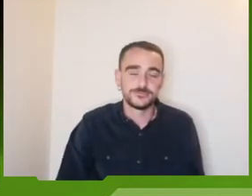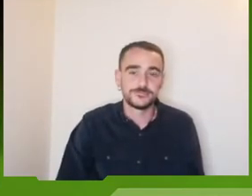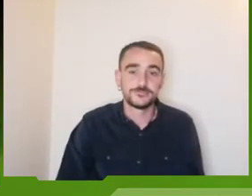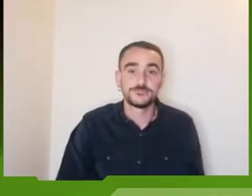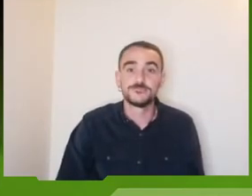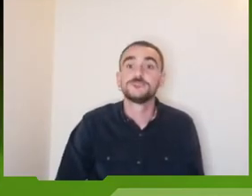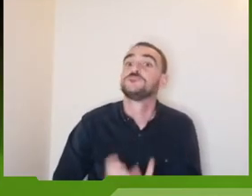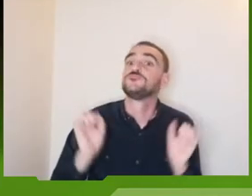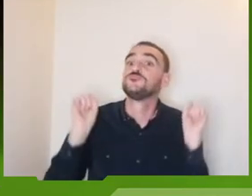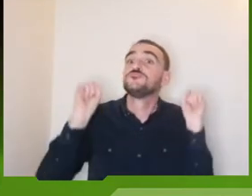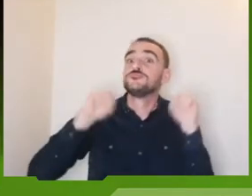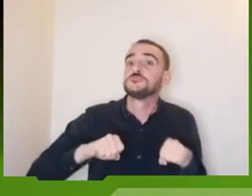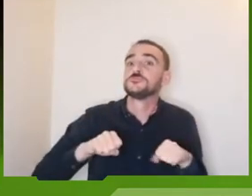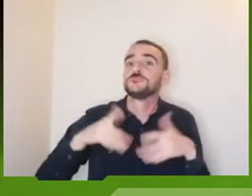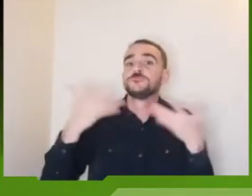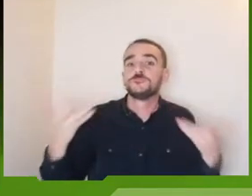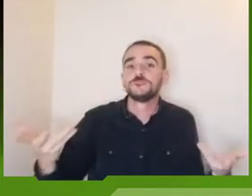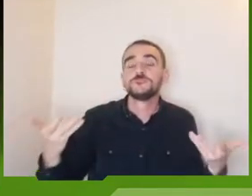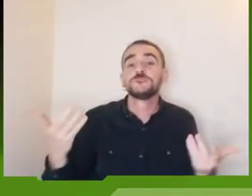Pues no sé.